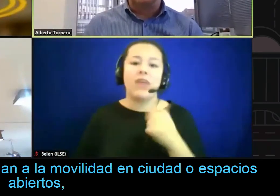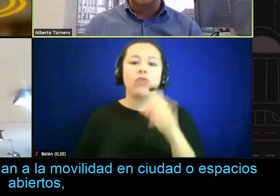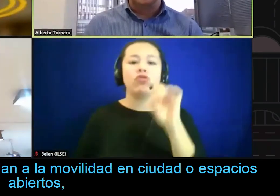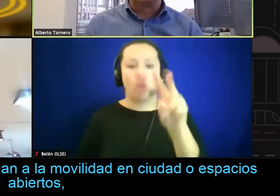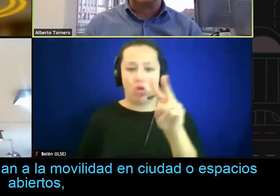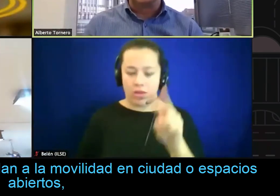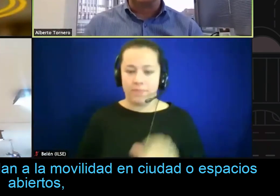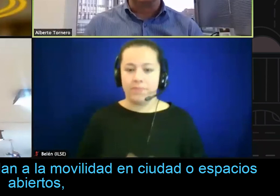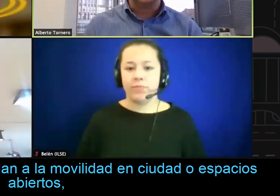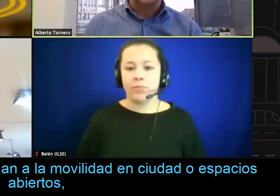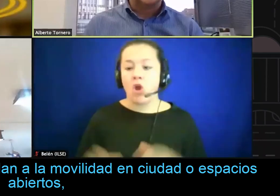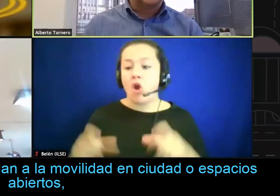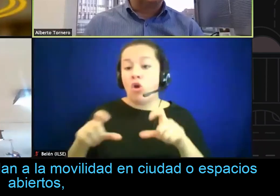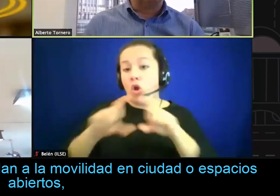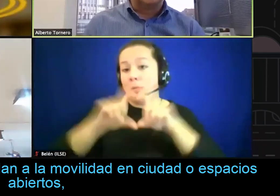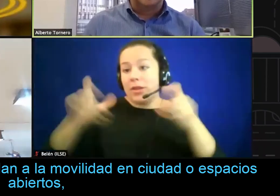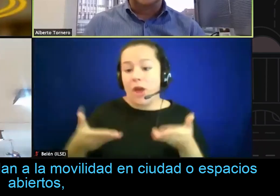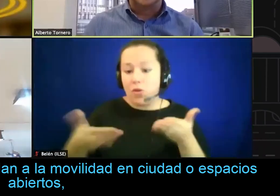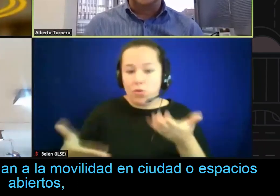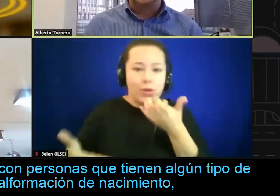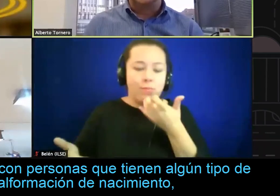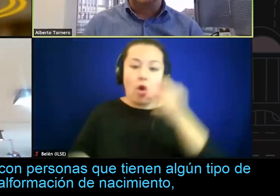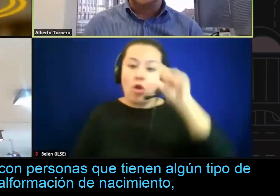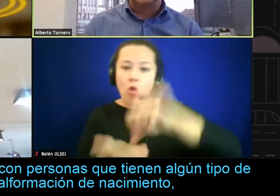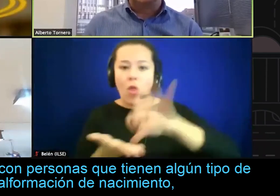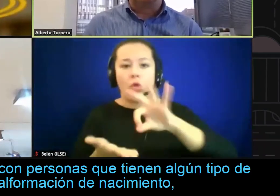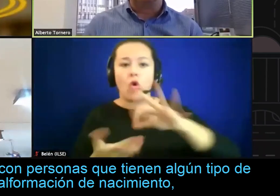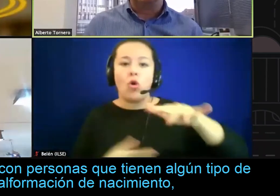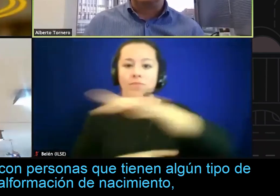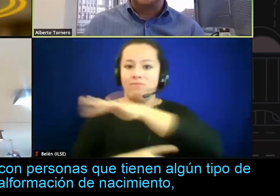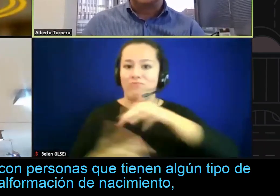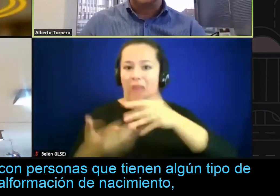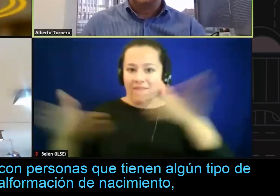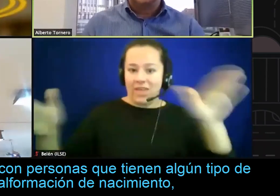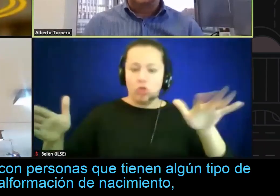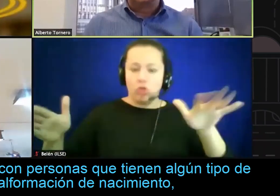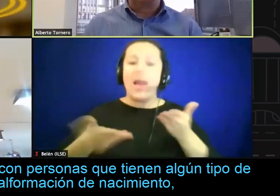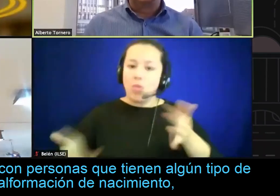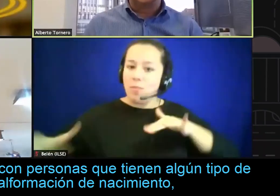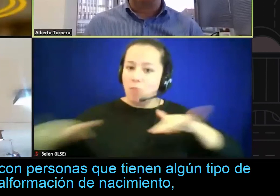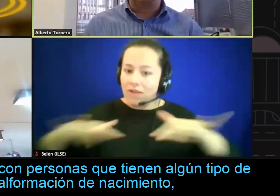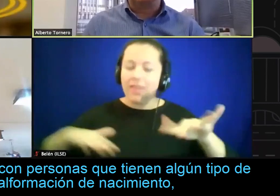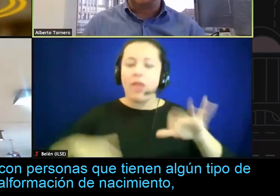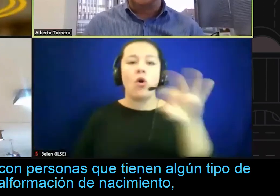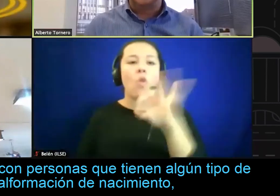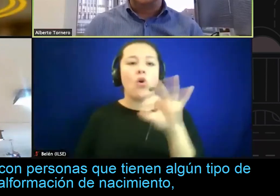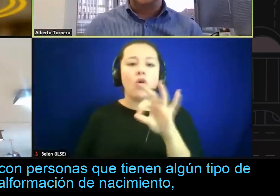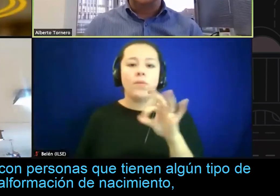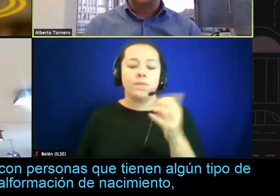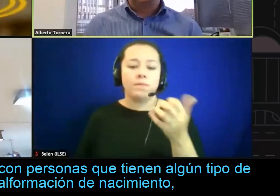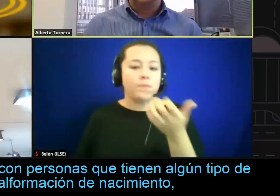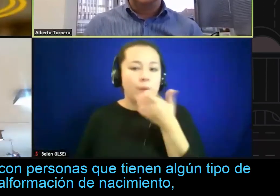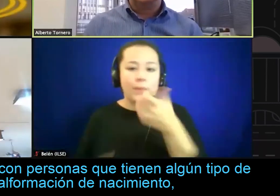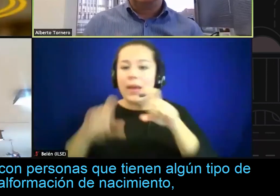ciudad o en espacios abiertos, a compañías que trabajan con personas que pueden tener algún tipo